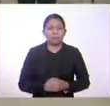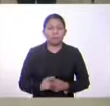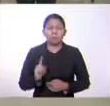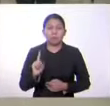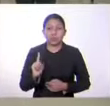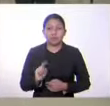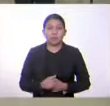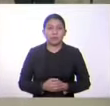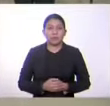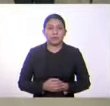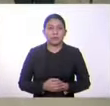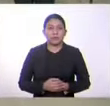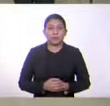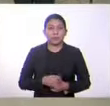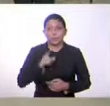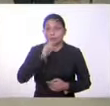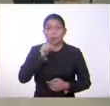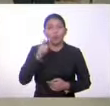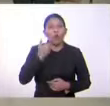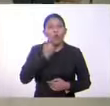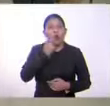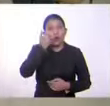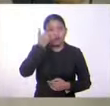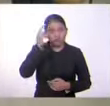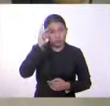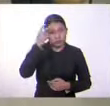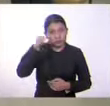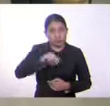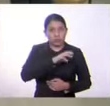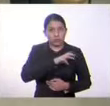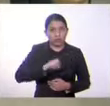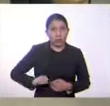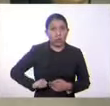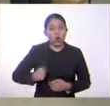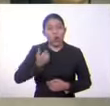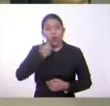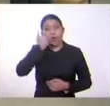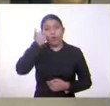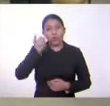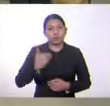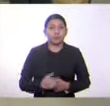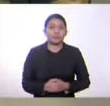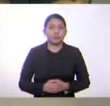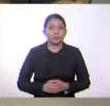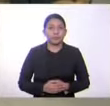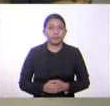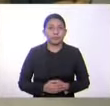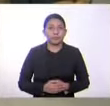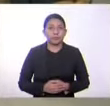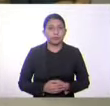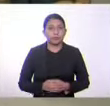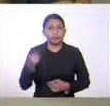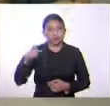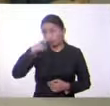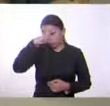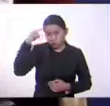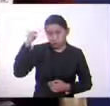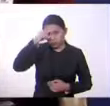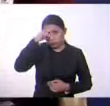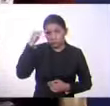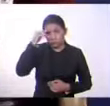lugar, dice que es un joven salvadoreño, podríamos ubicarlo acá en nuestro territorio, que labora, que